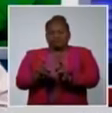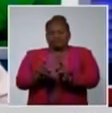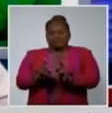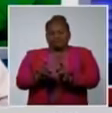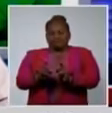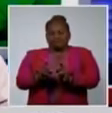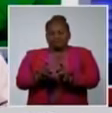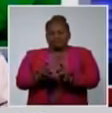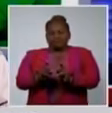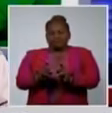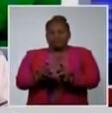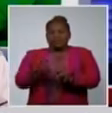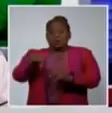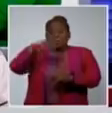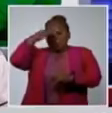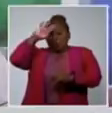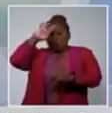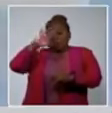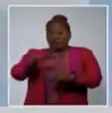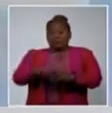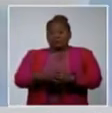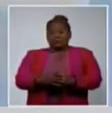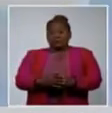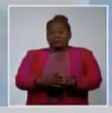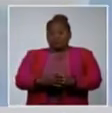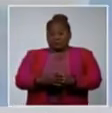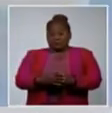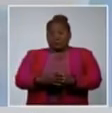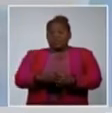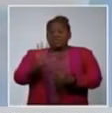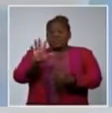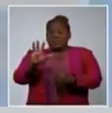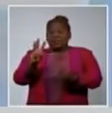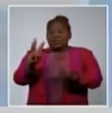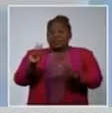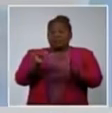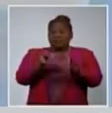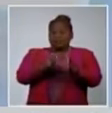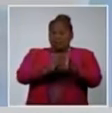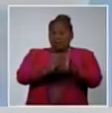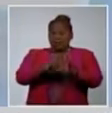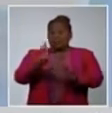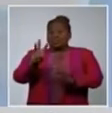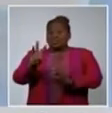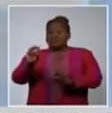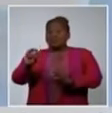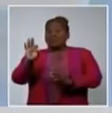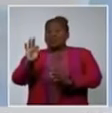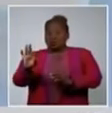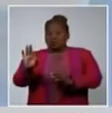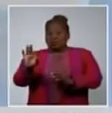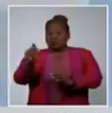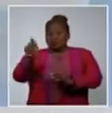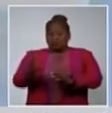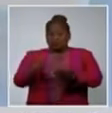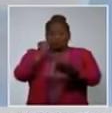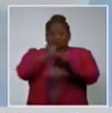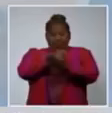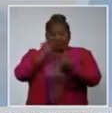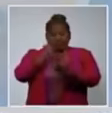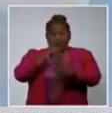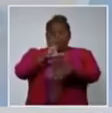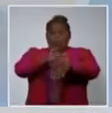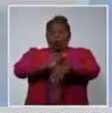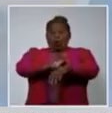sí de los 53 mil 308 pacientes diagnosticados con la enfermedad